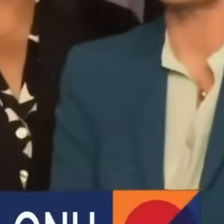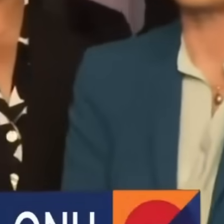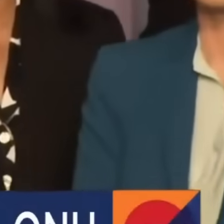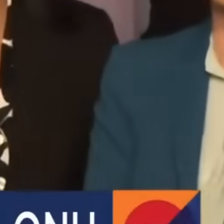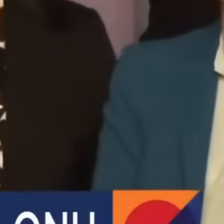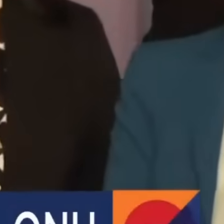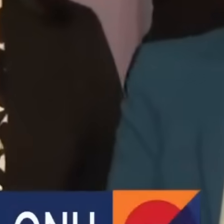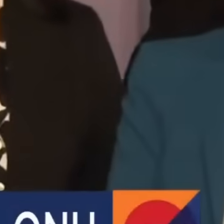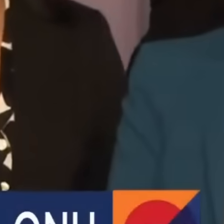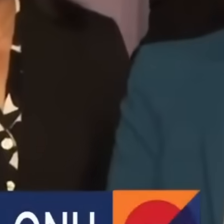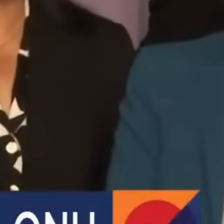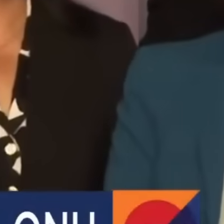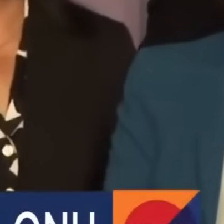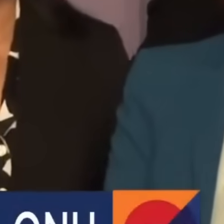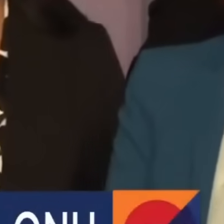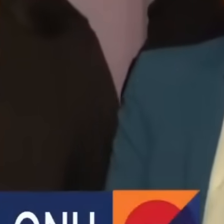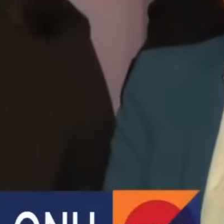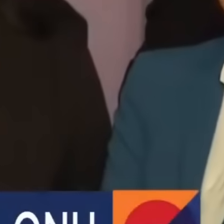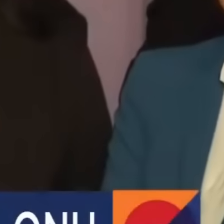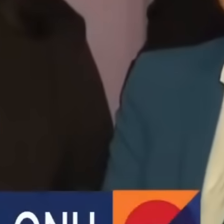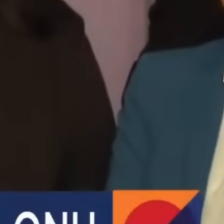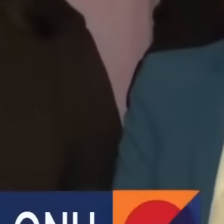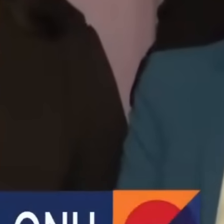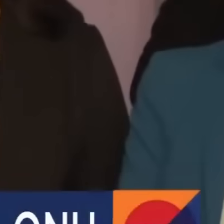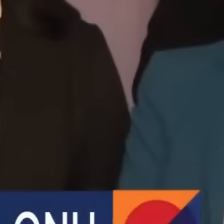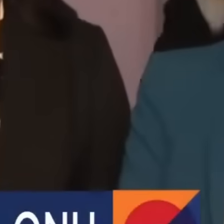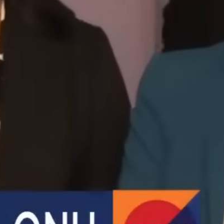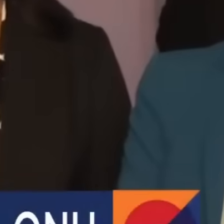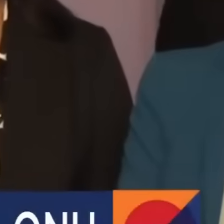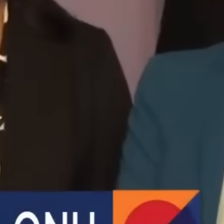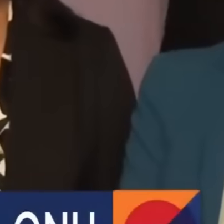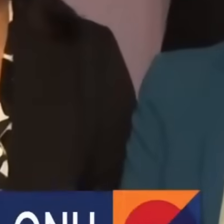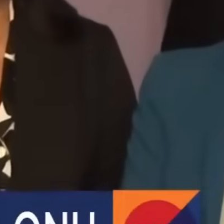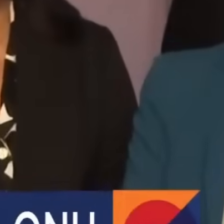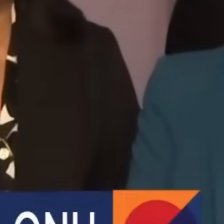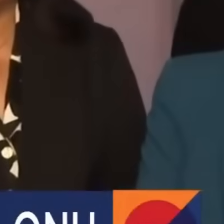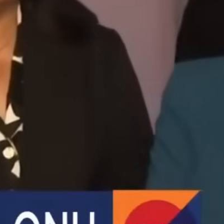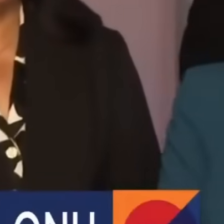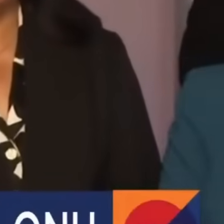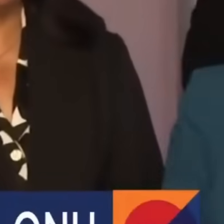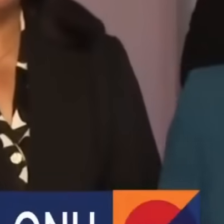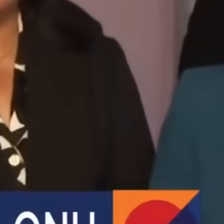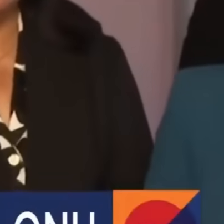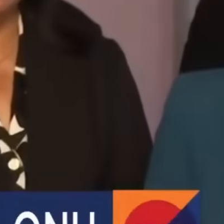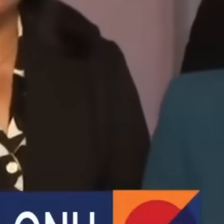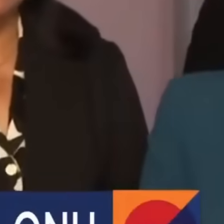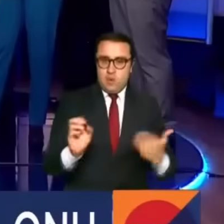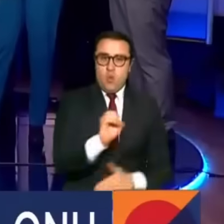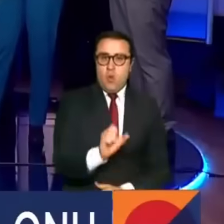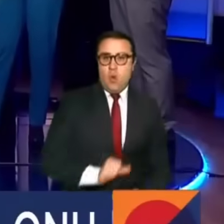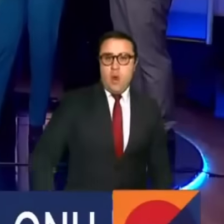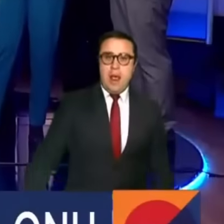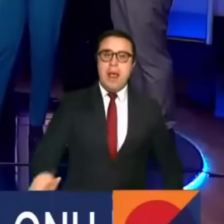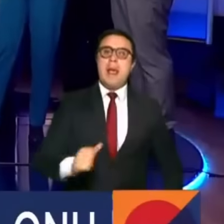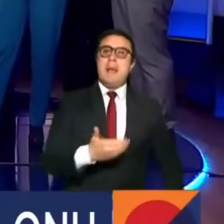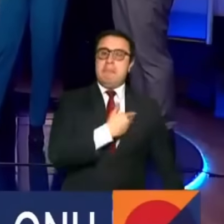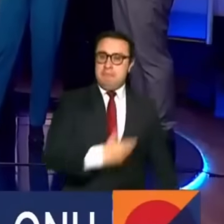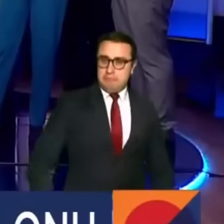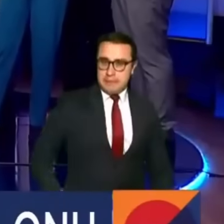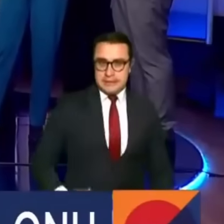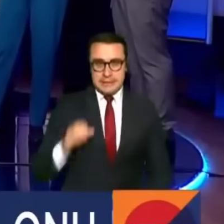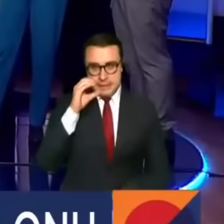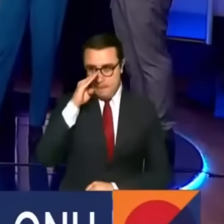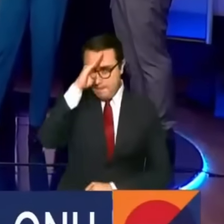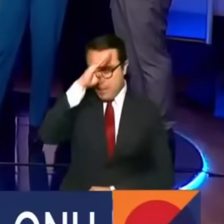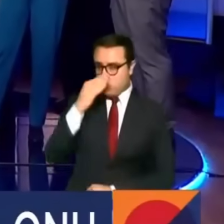Woodward, Permanent Representative of the UK before the Security Council of the UN. tardes, damas y caballeros. Presidente Petro, muchas gracias,